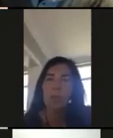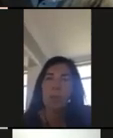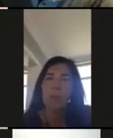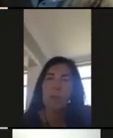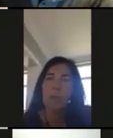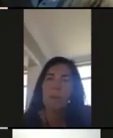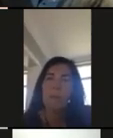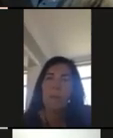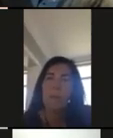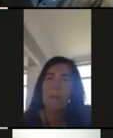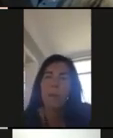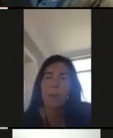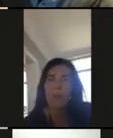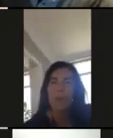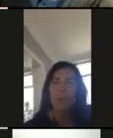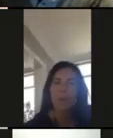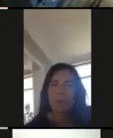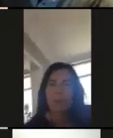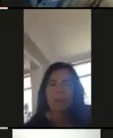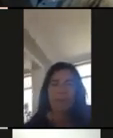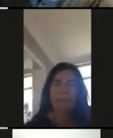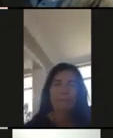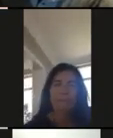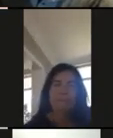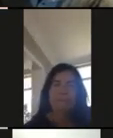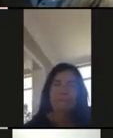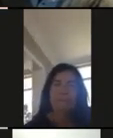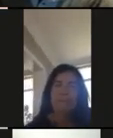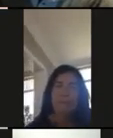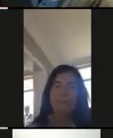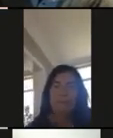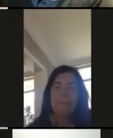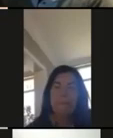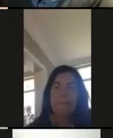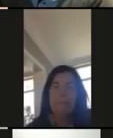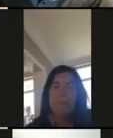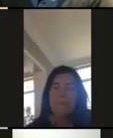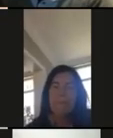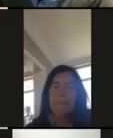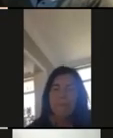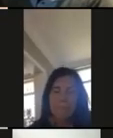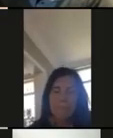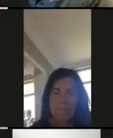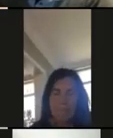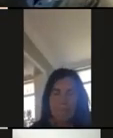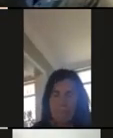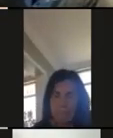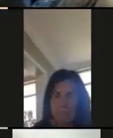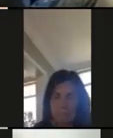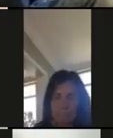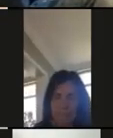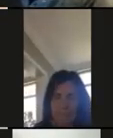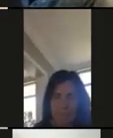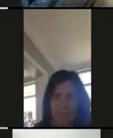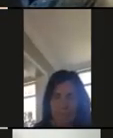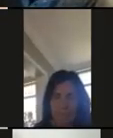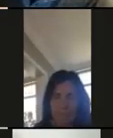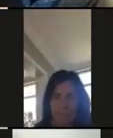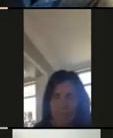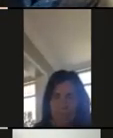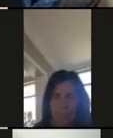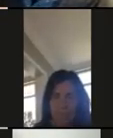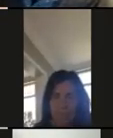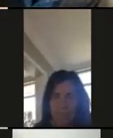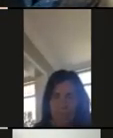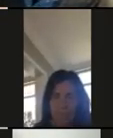explica que él no puede pagar la matrícula por lo menos en tiempo